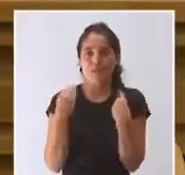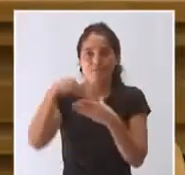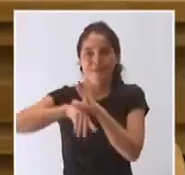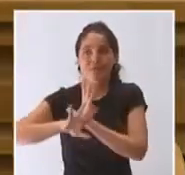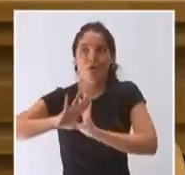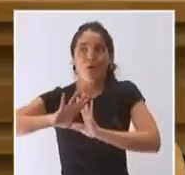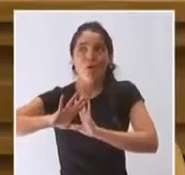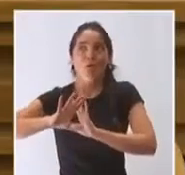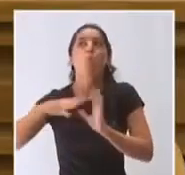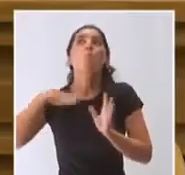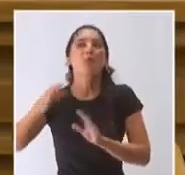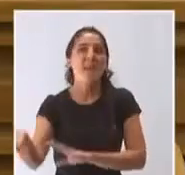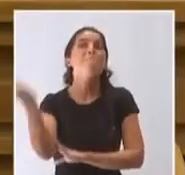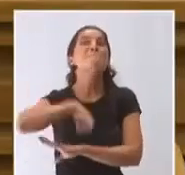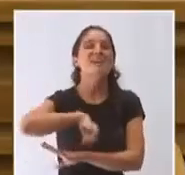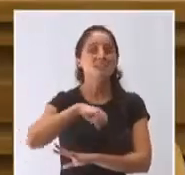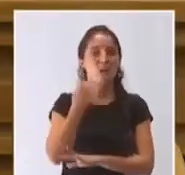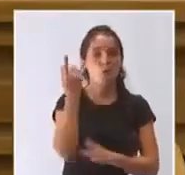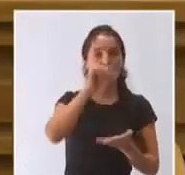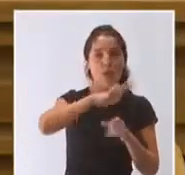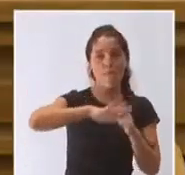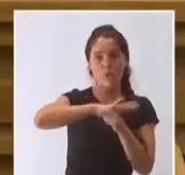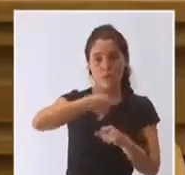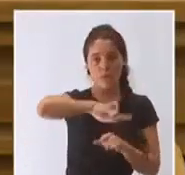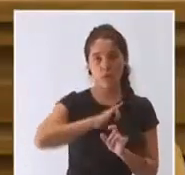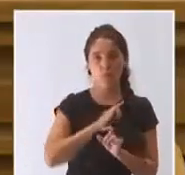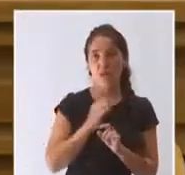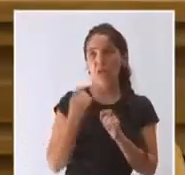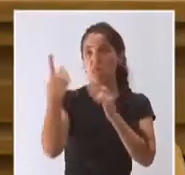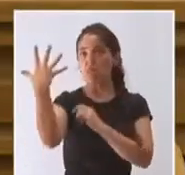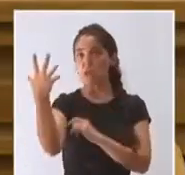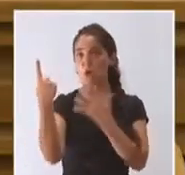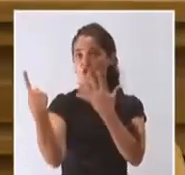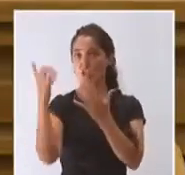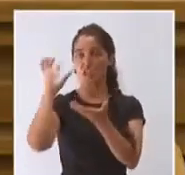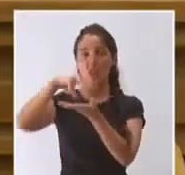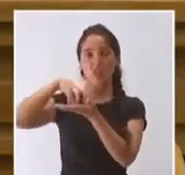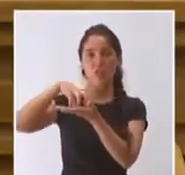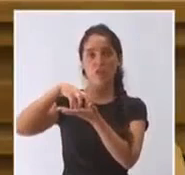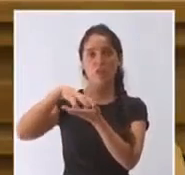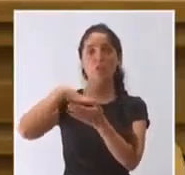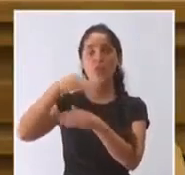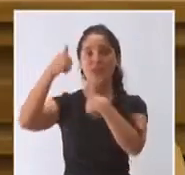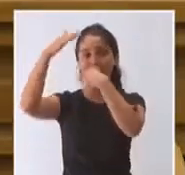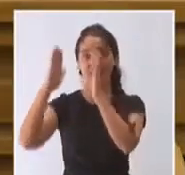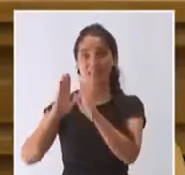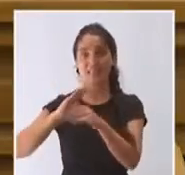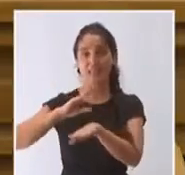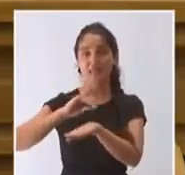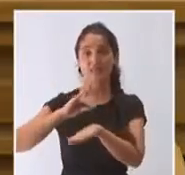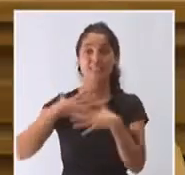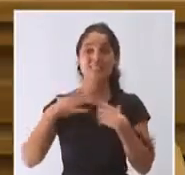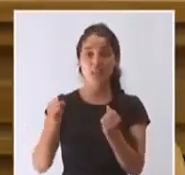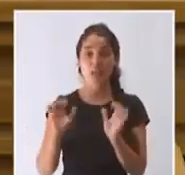cinco centros o diez me da lo mismo cinco seis siete centros se atienden la sanidad de tanta población nosotros en cuenca necesitamos